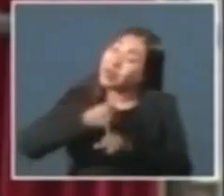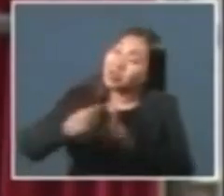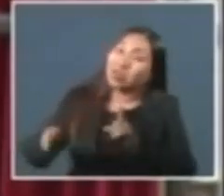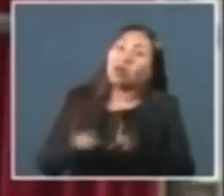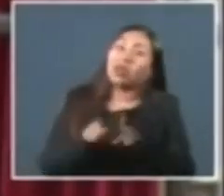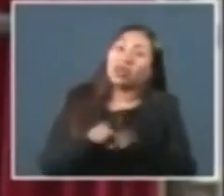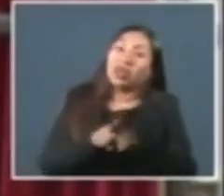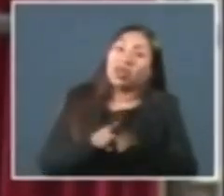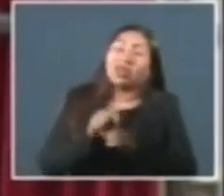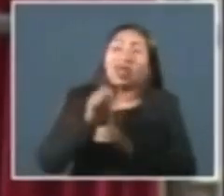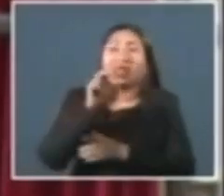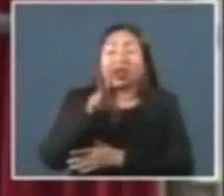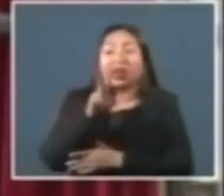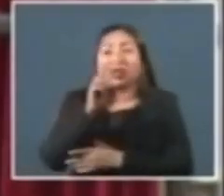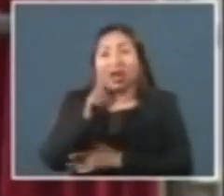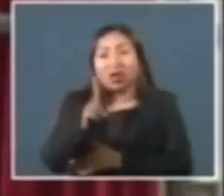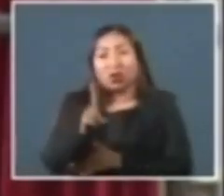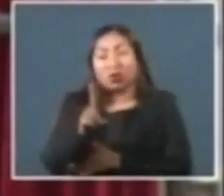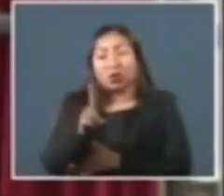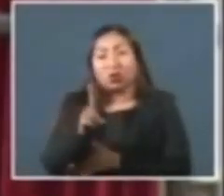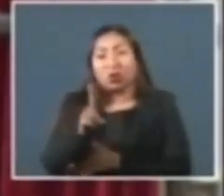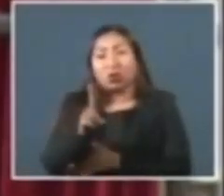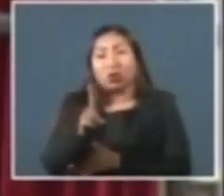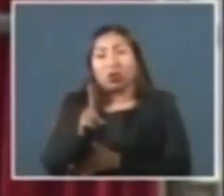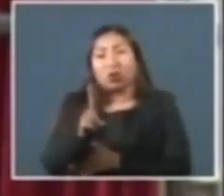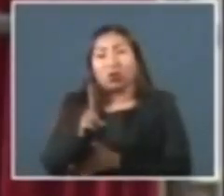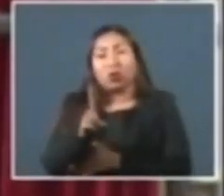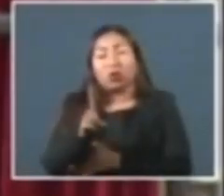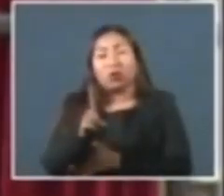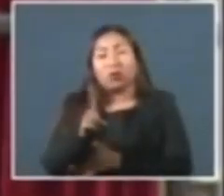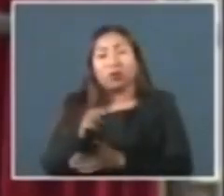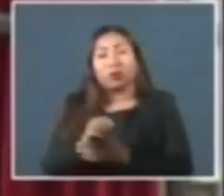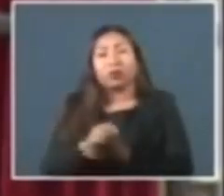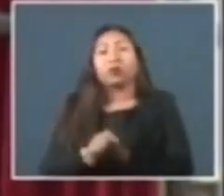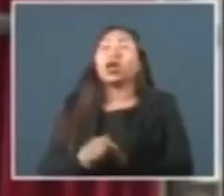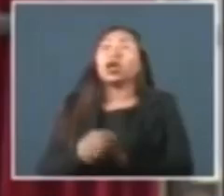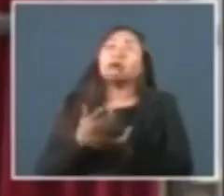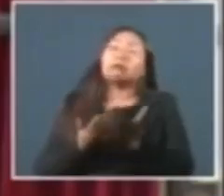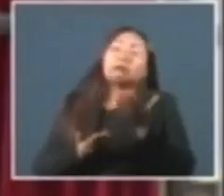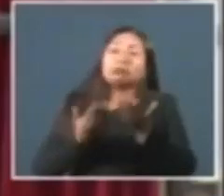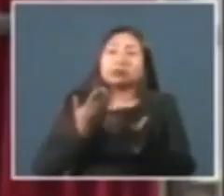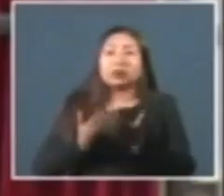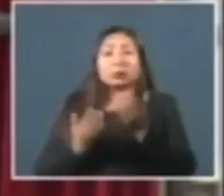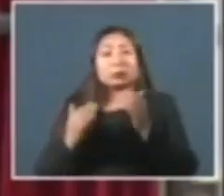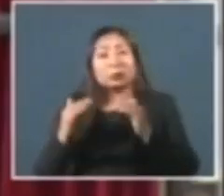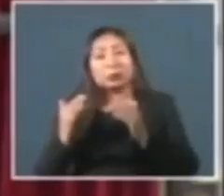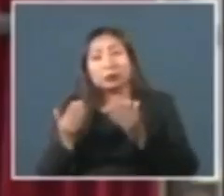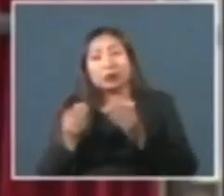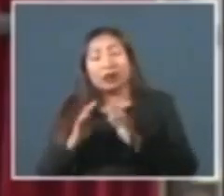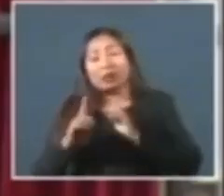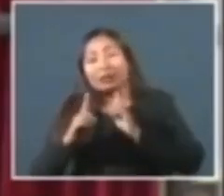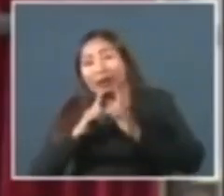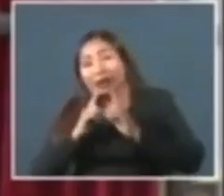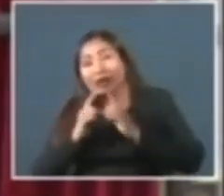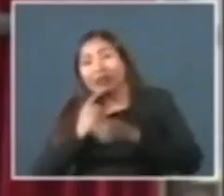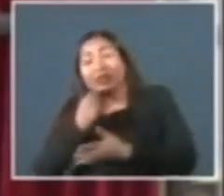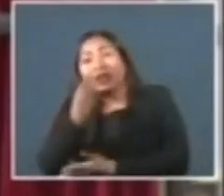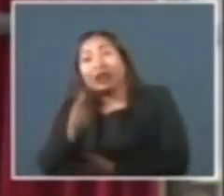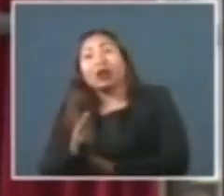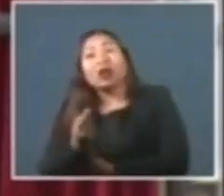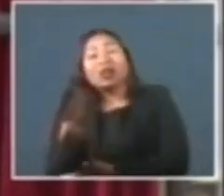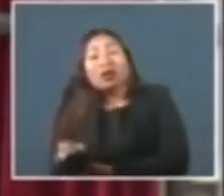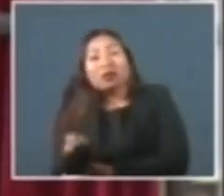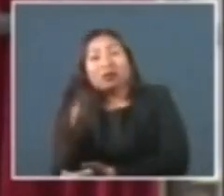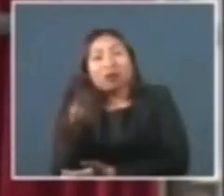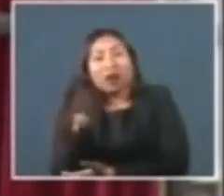al 31 ya estaban extemporáneos. Los mismos relataron la falta no